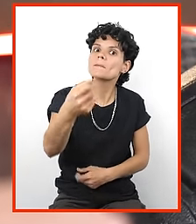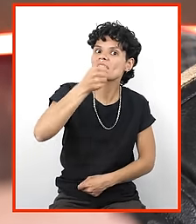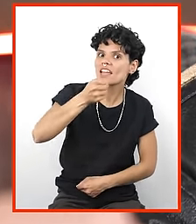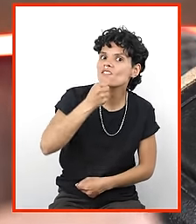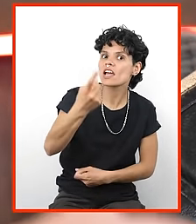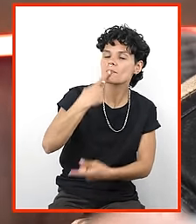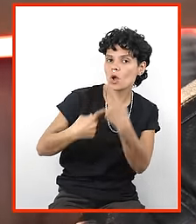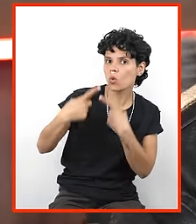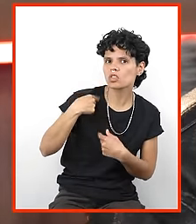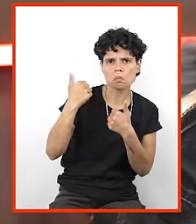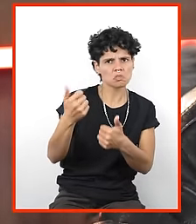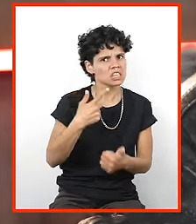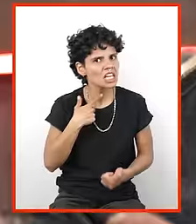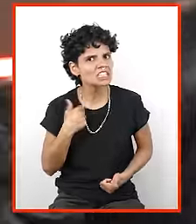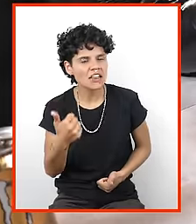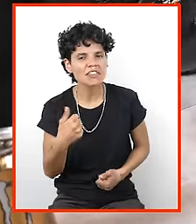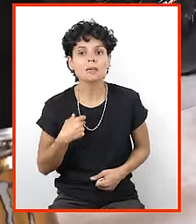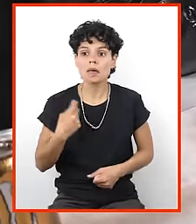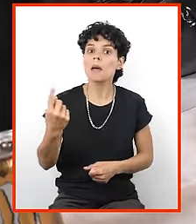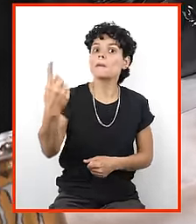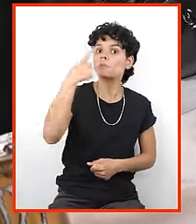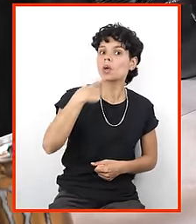Pero cuando yo le respondía. No,